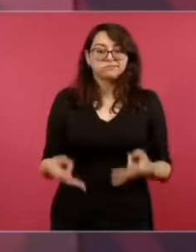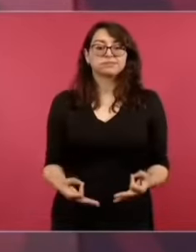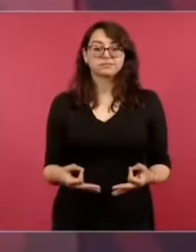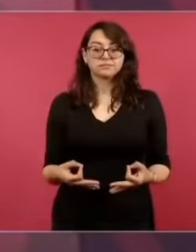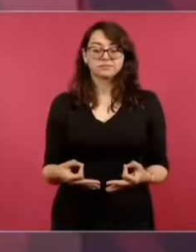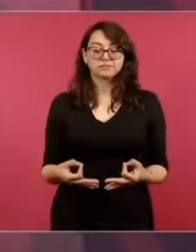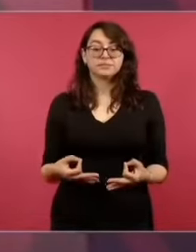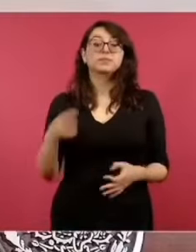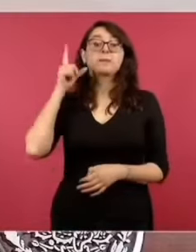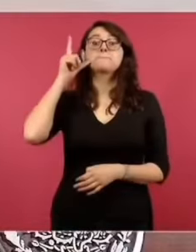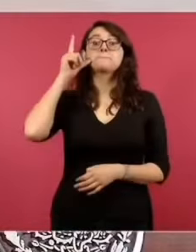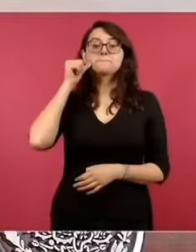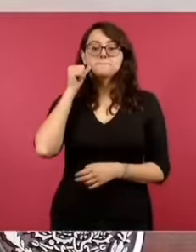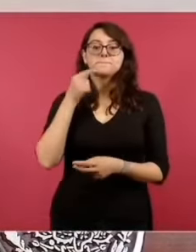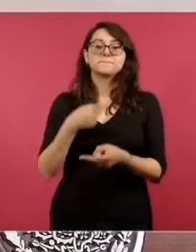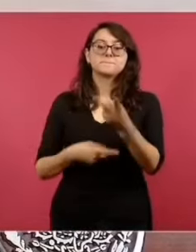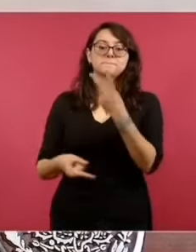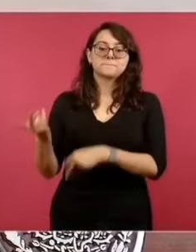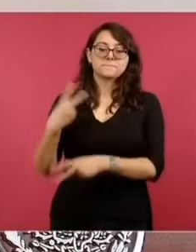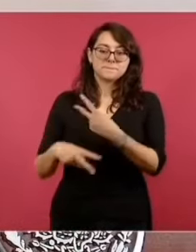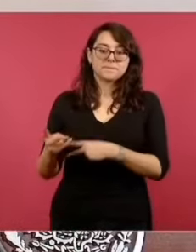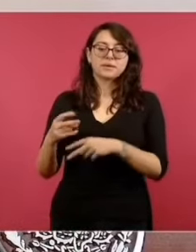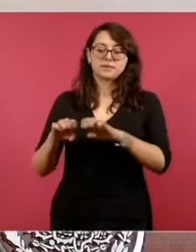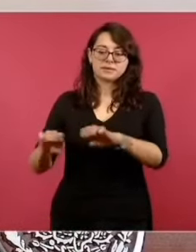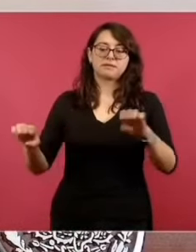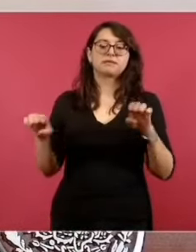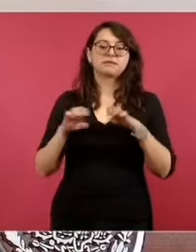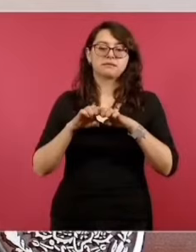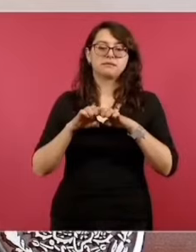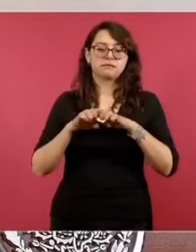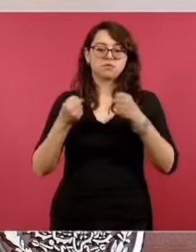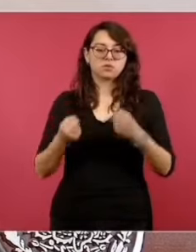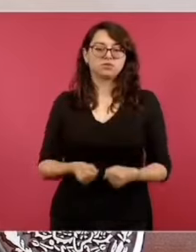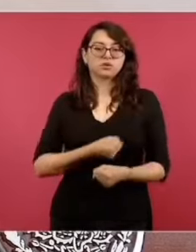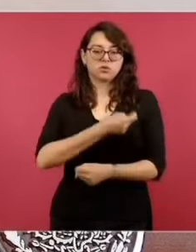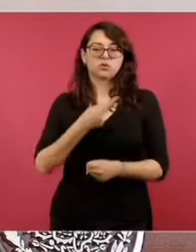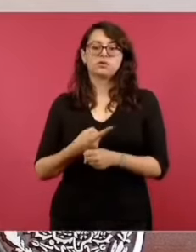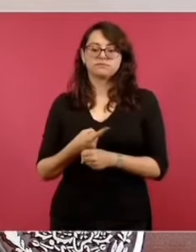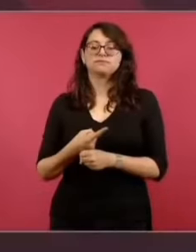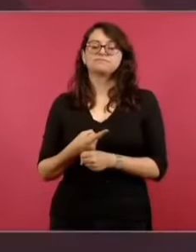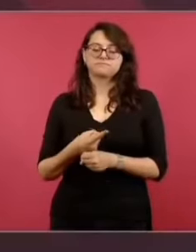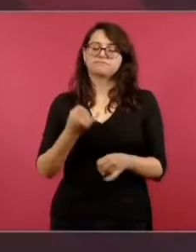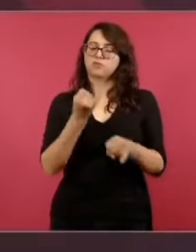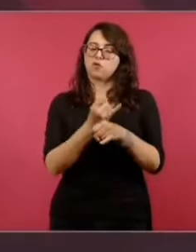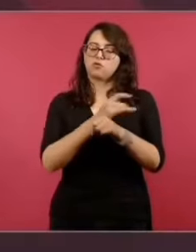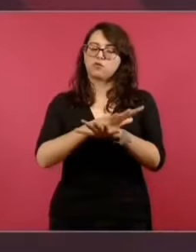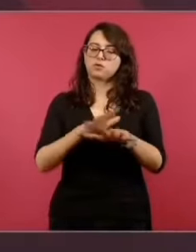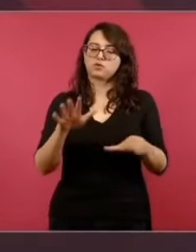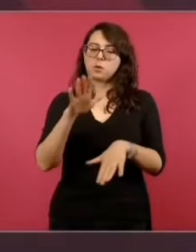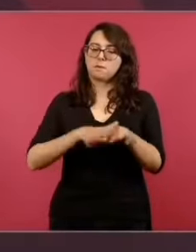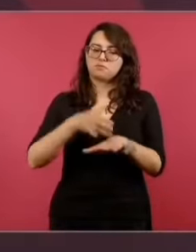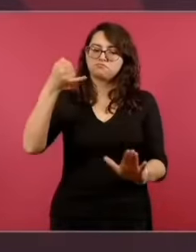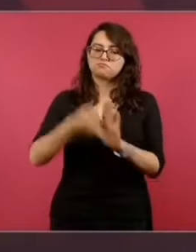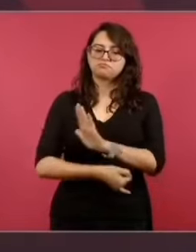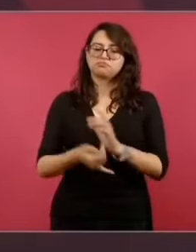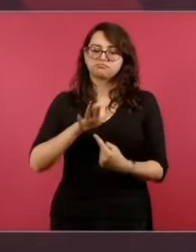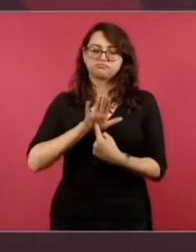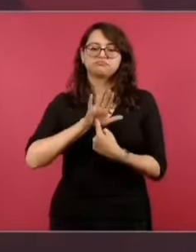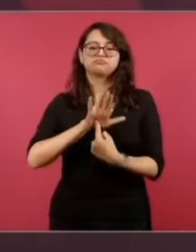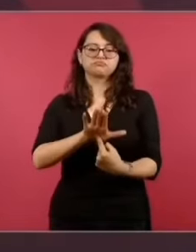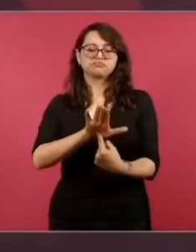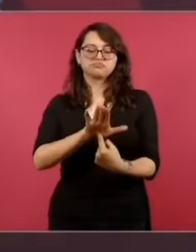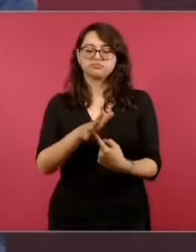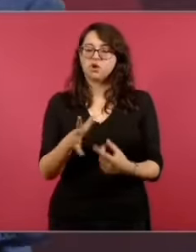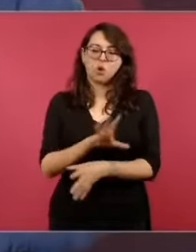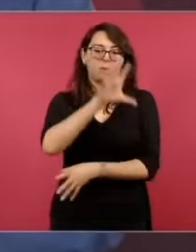estar aquí los integrantes del Gabinete de Seguridad y ellos van a dar un informe general sobre